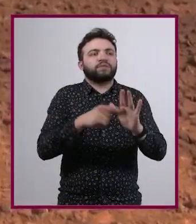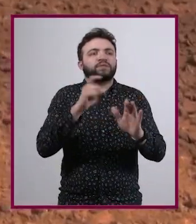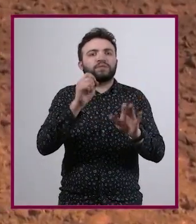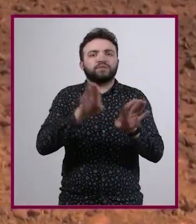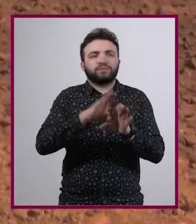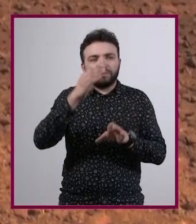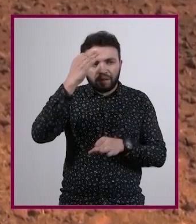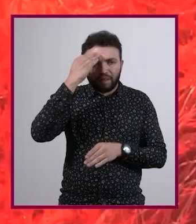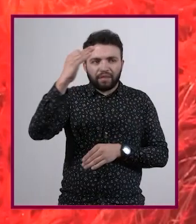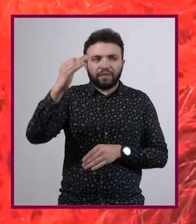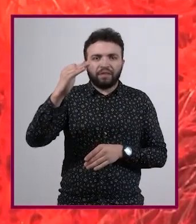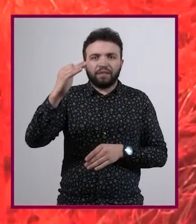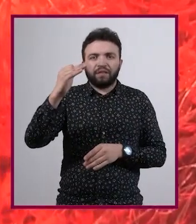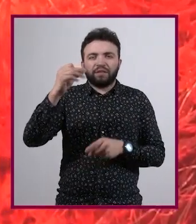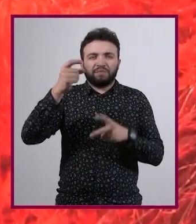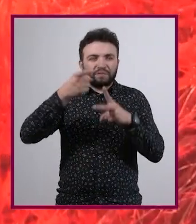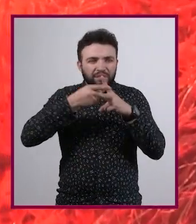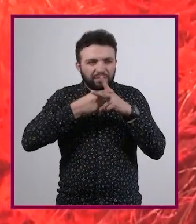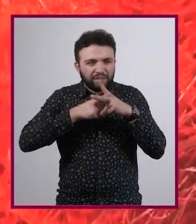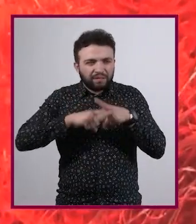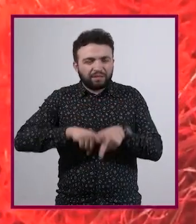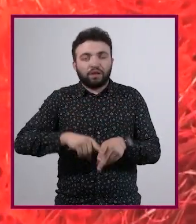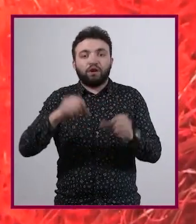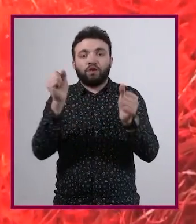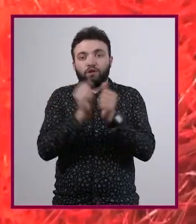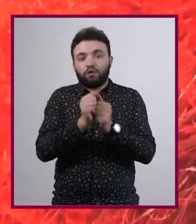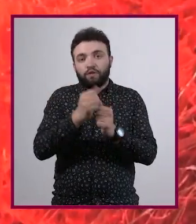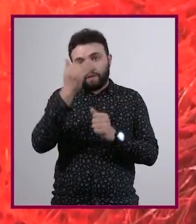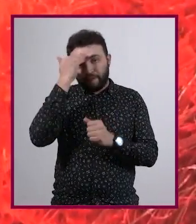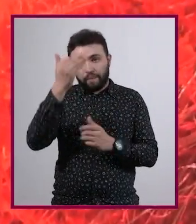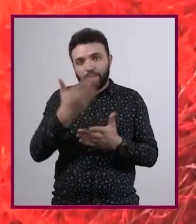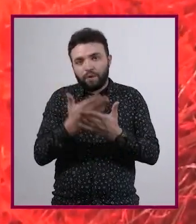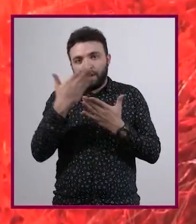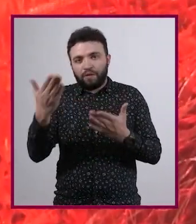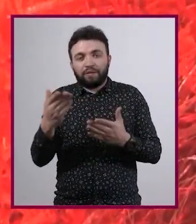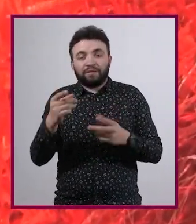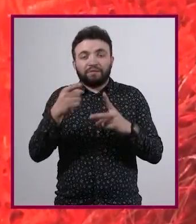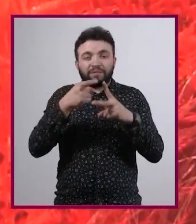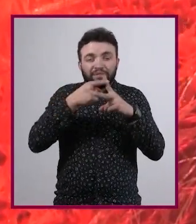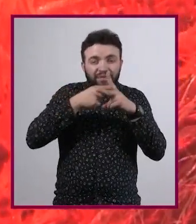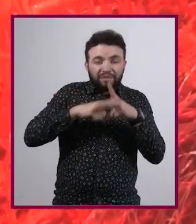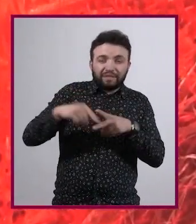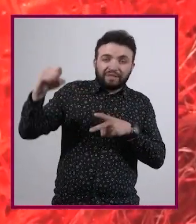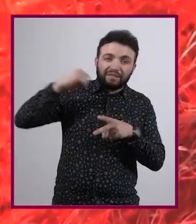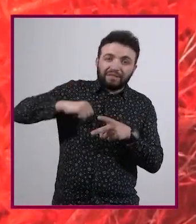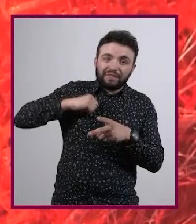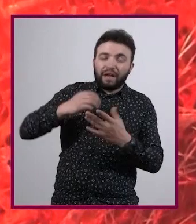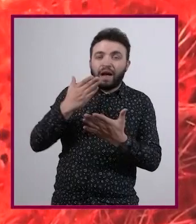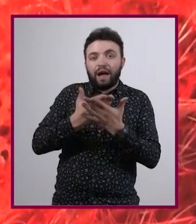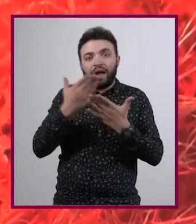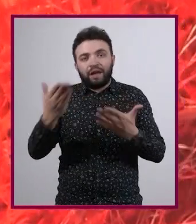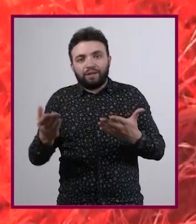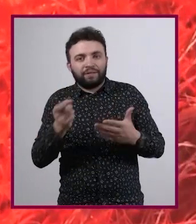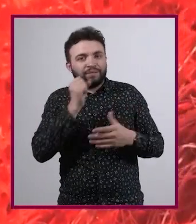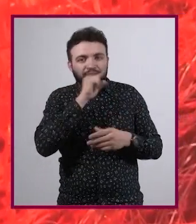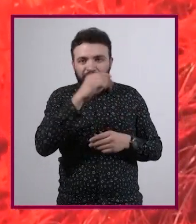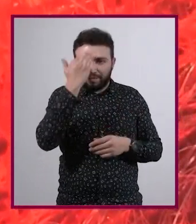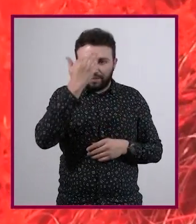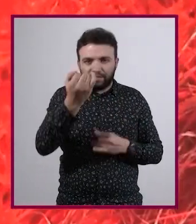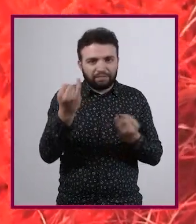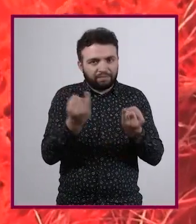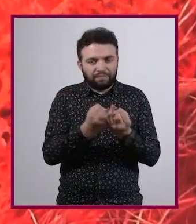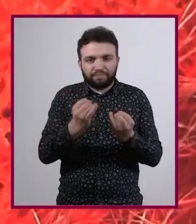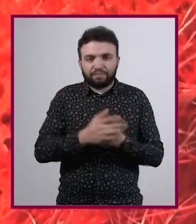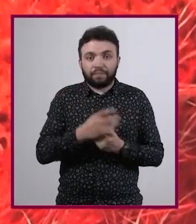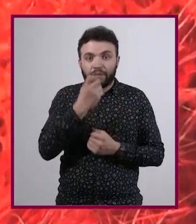de la creación con los tiempos contemporáneos del despojo y el extractivismo. Entonces,